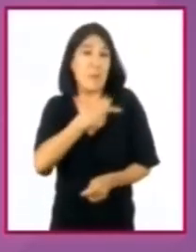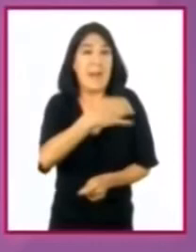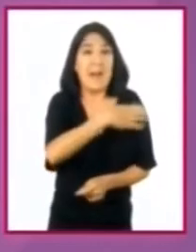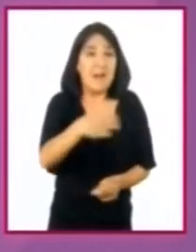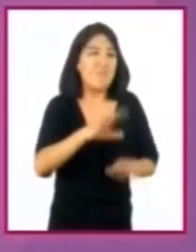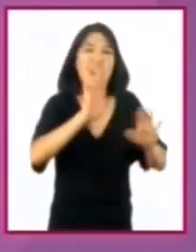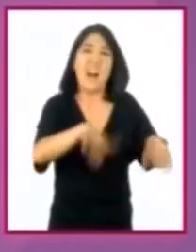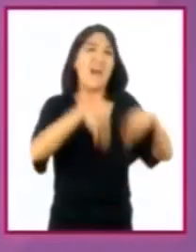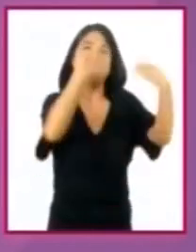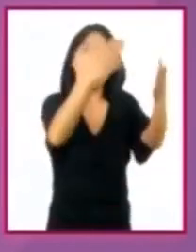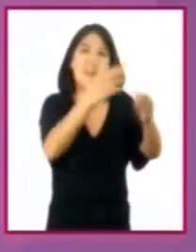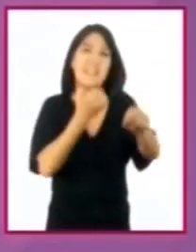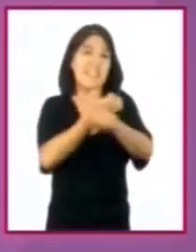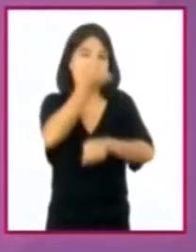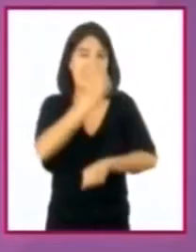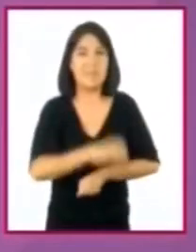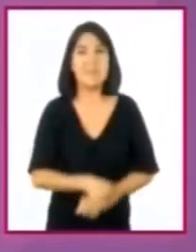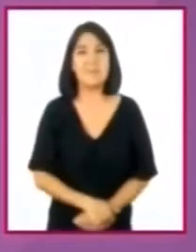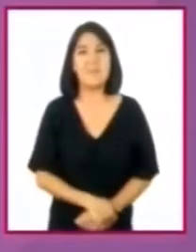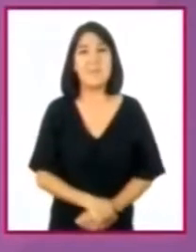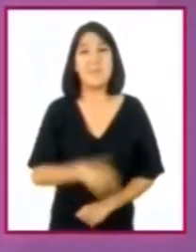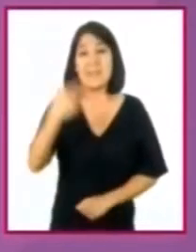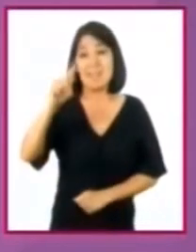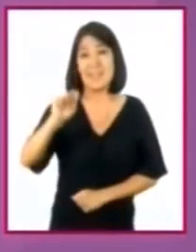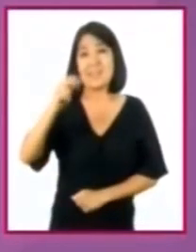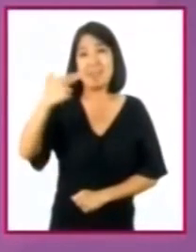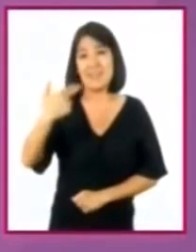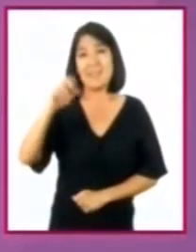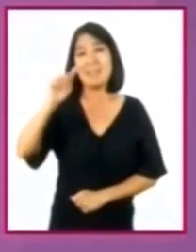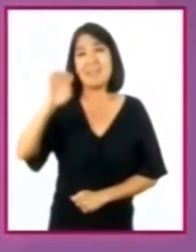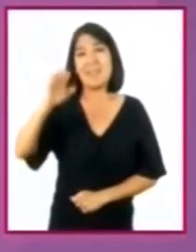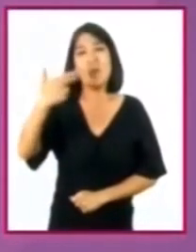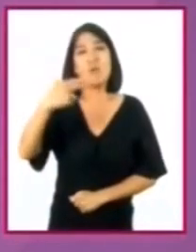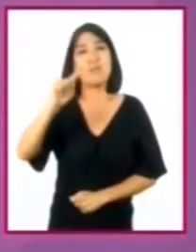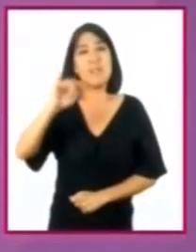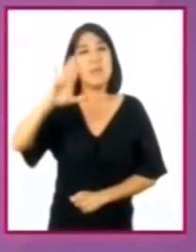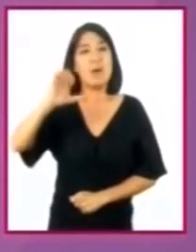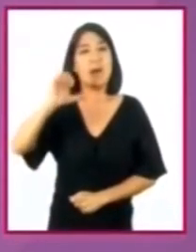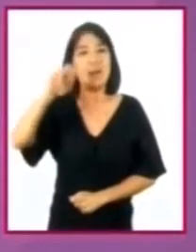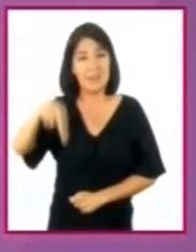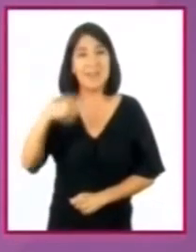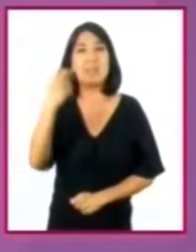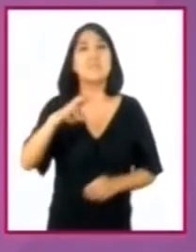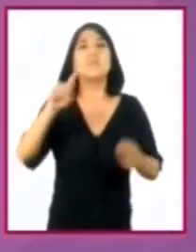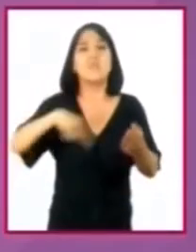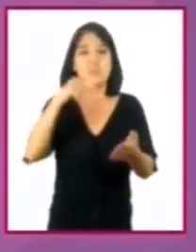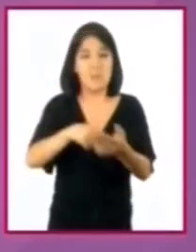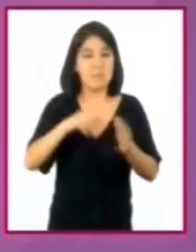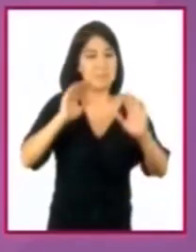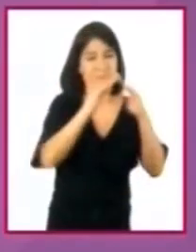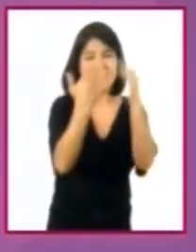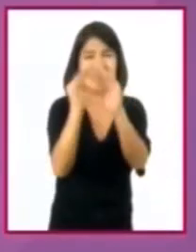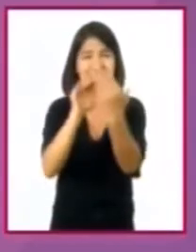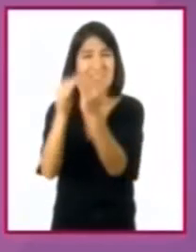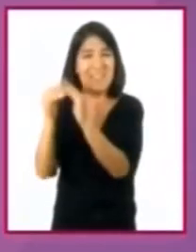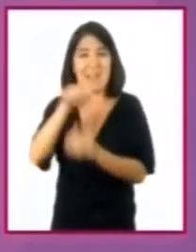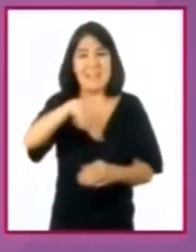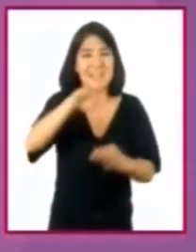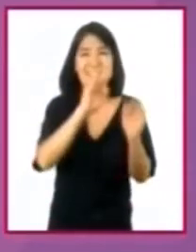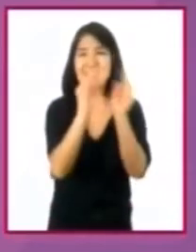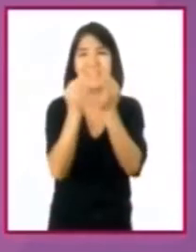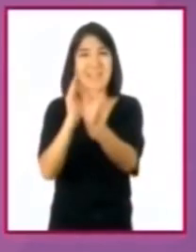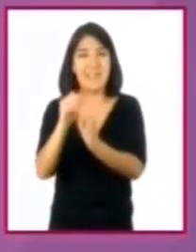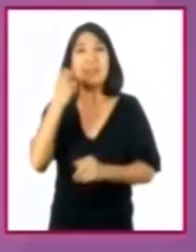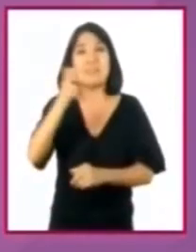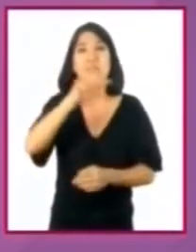ciudad. En Teotihuacán, la mayoría de la población vivía en conjuntos habitacionales. Las